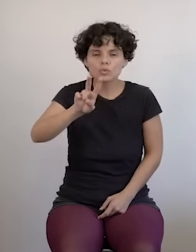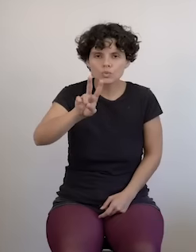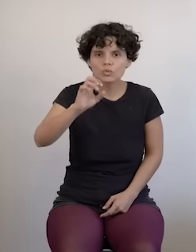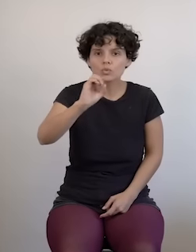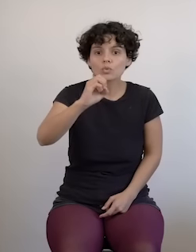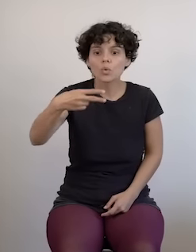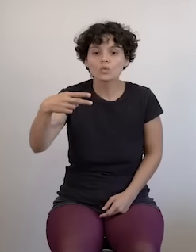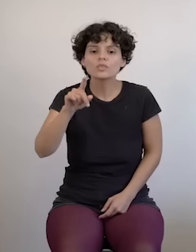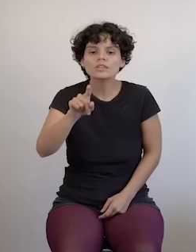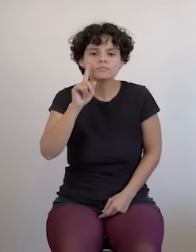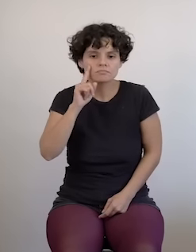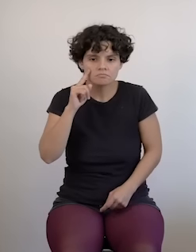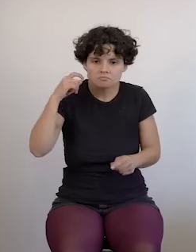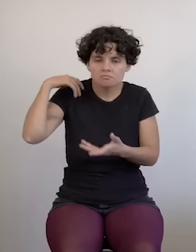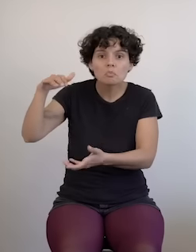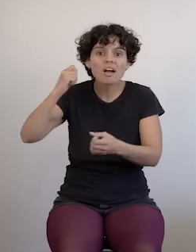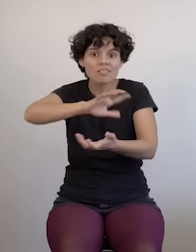mezclar.